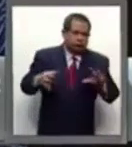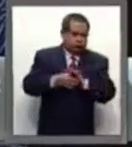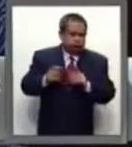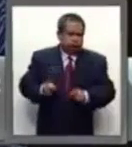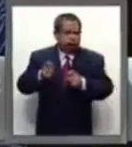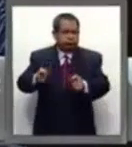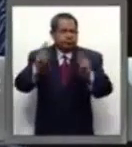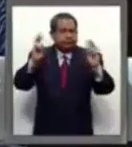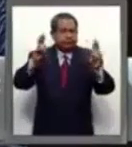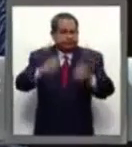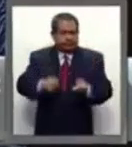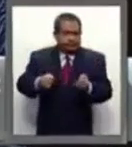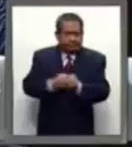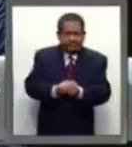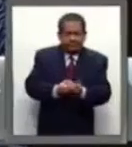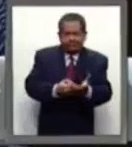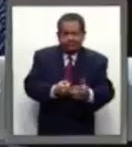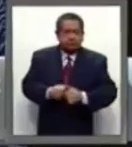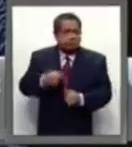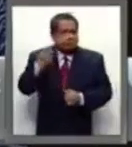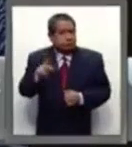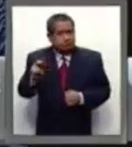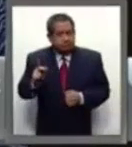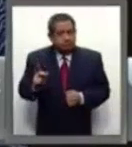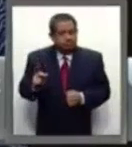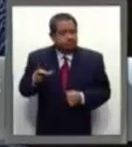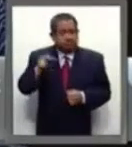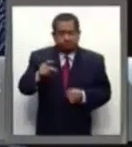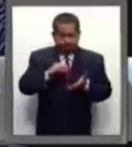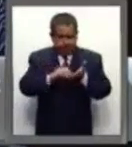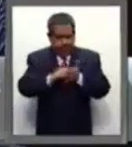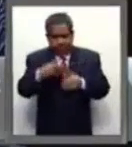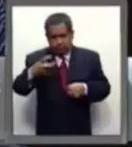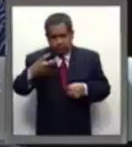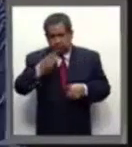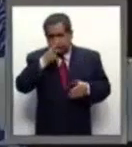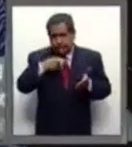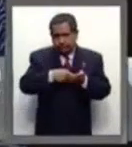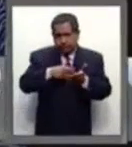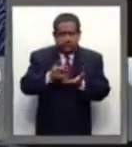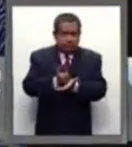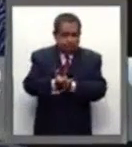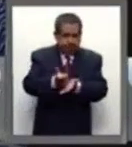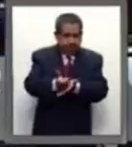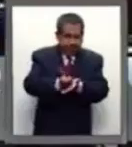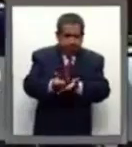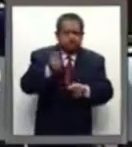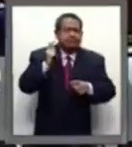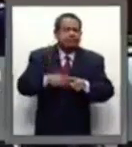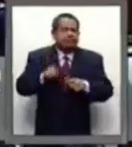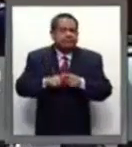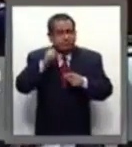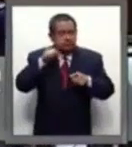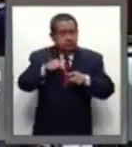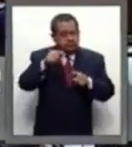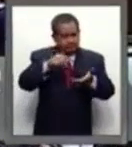mejor conocida como Fortaseg. Sin embargo, en su párrafo segundo dice que este subsidio será destinado para